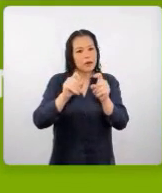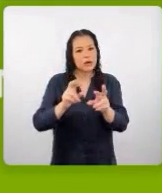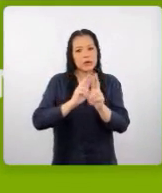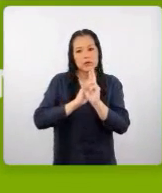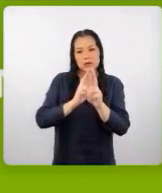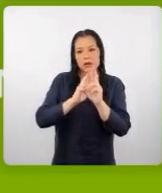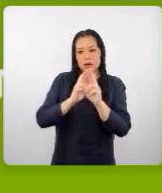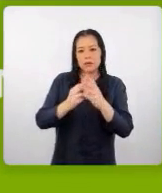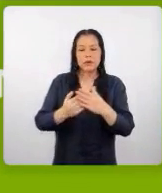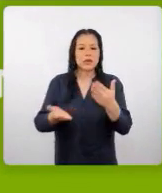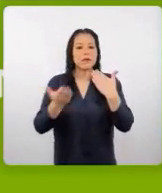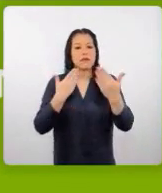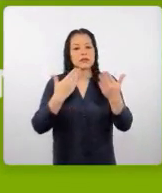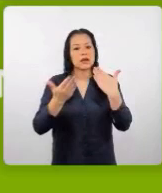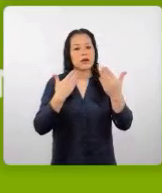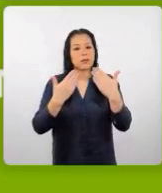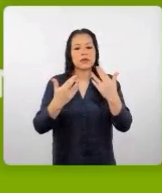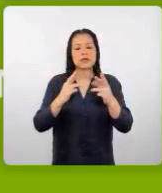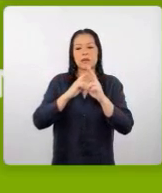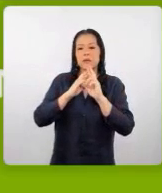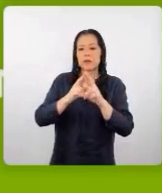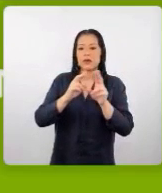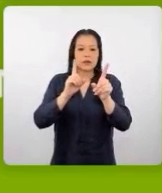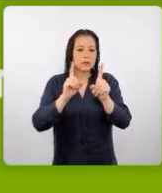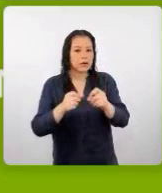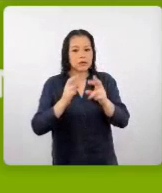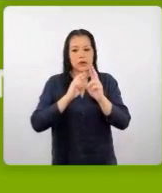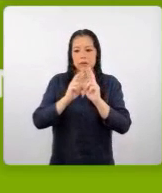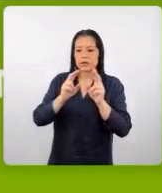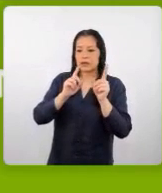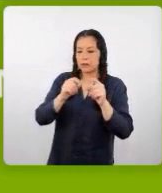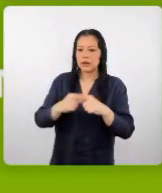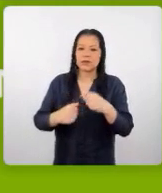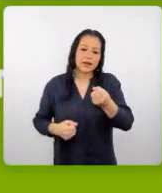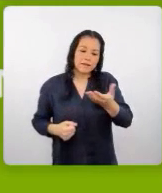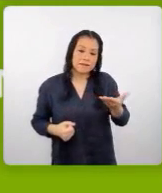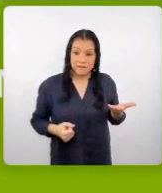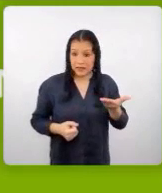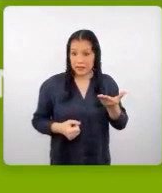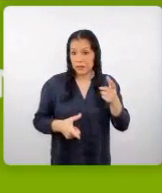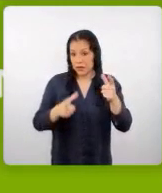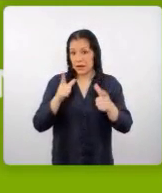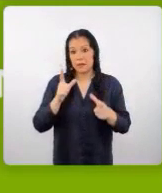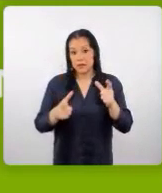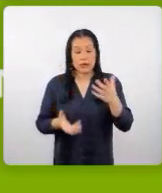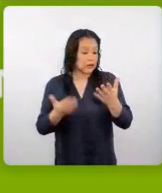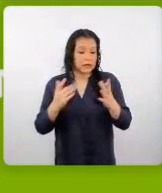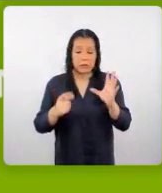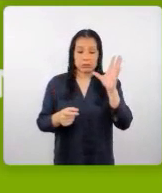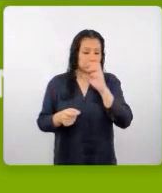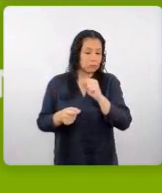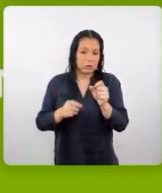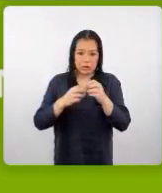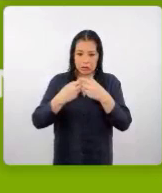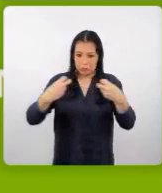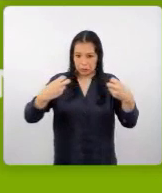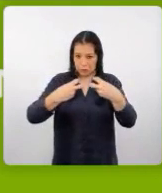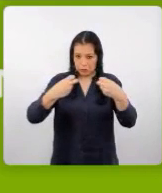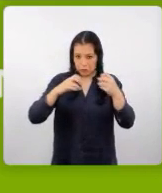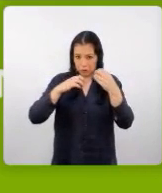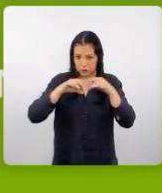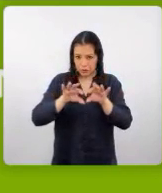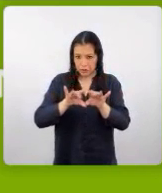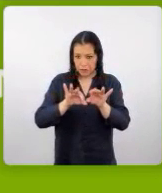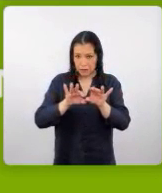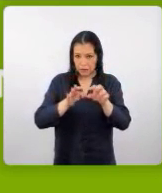con la rueda de preguntas y respuestas. Justamente los invitamos a aquellas personas que no hayan realizado sus preguntas a poder ingresarlas por el